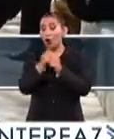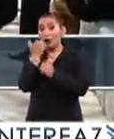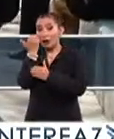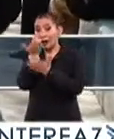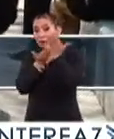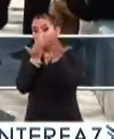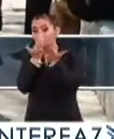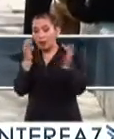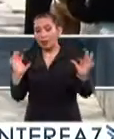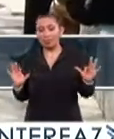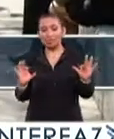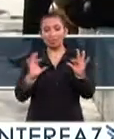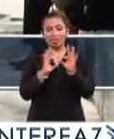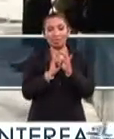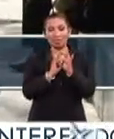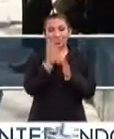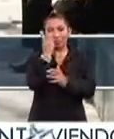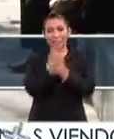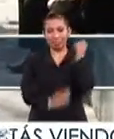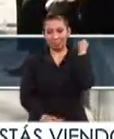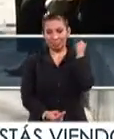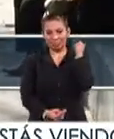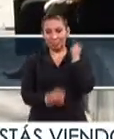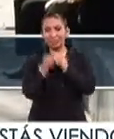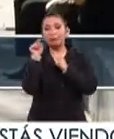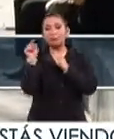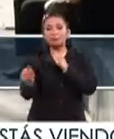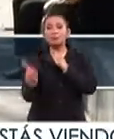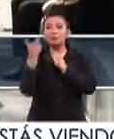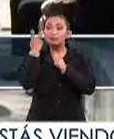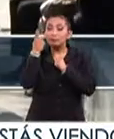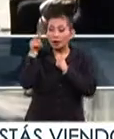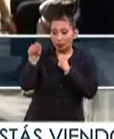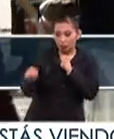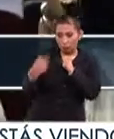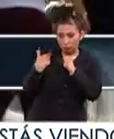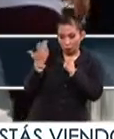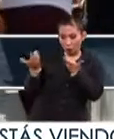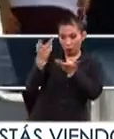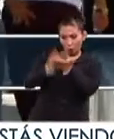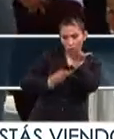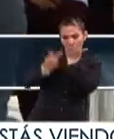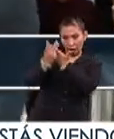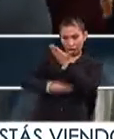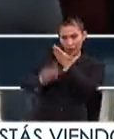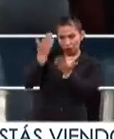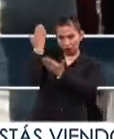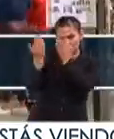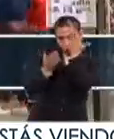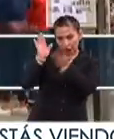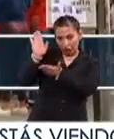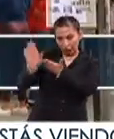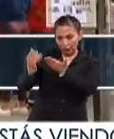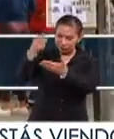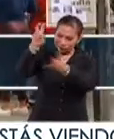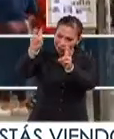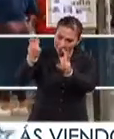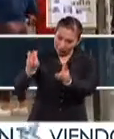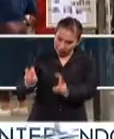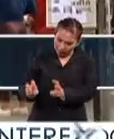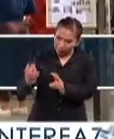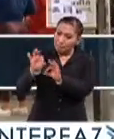de clases. Y se hace de dos formas. Una es verificando que la integración de los planes escolares, de los planes de estudios,